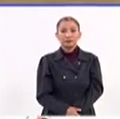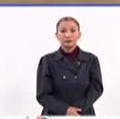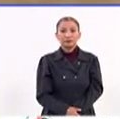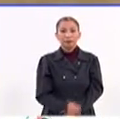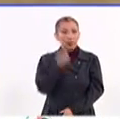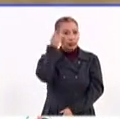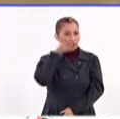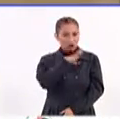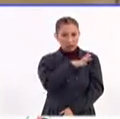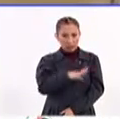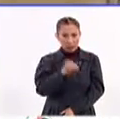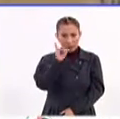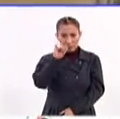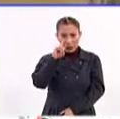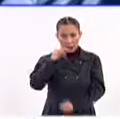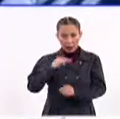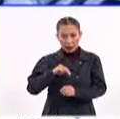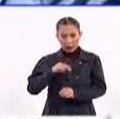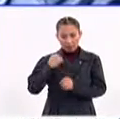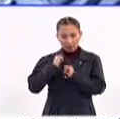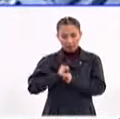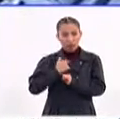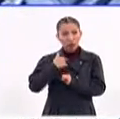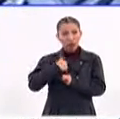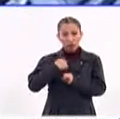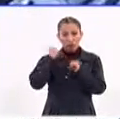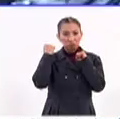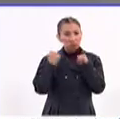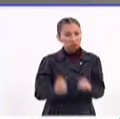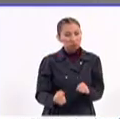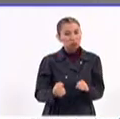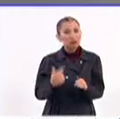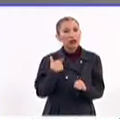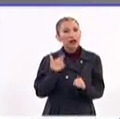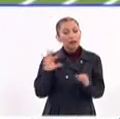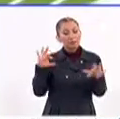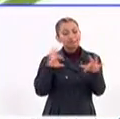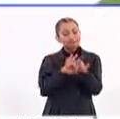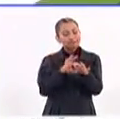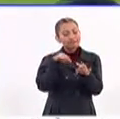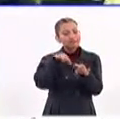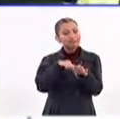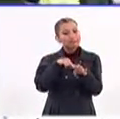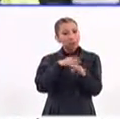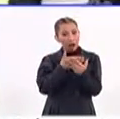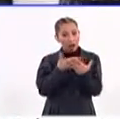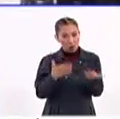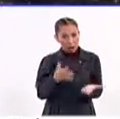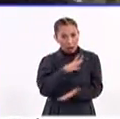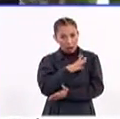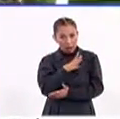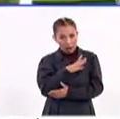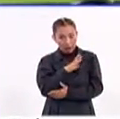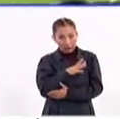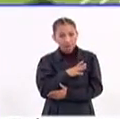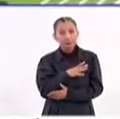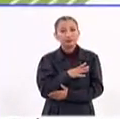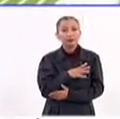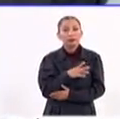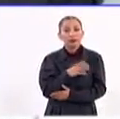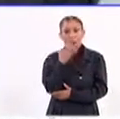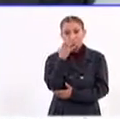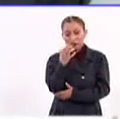Como director general del instituto, tengo la certeza de que la alianza que estamos